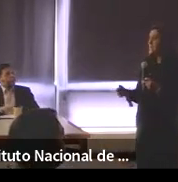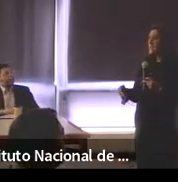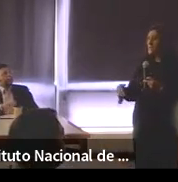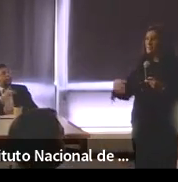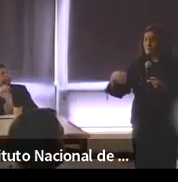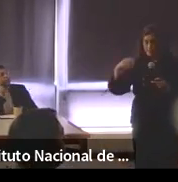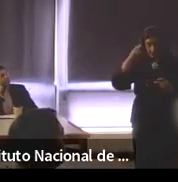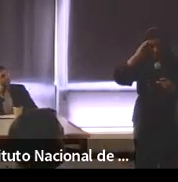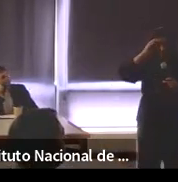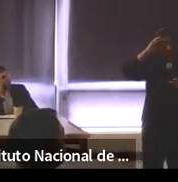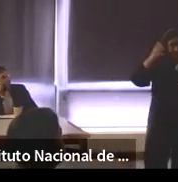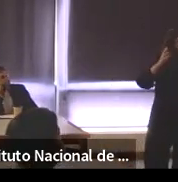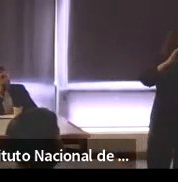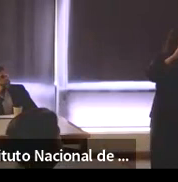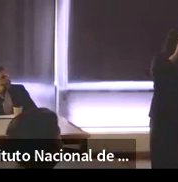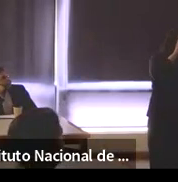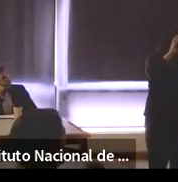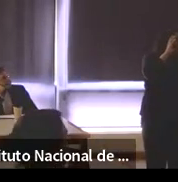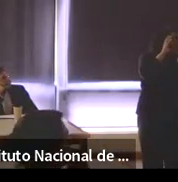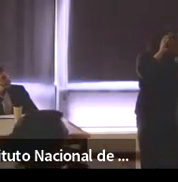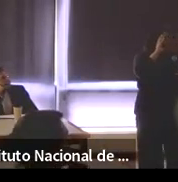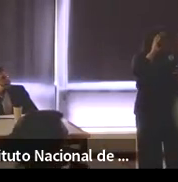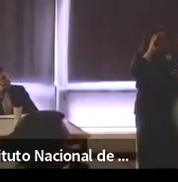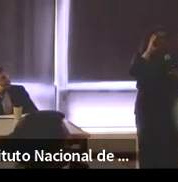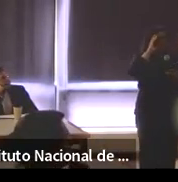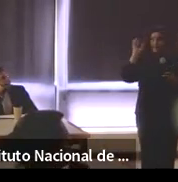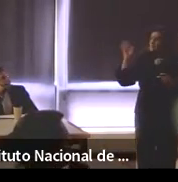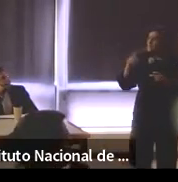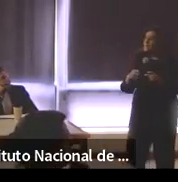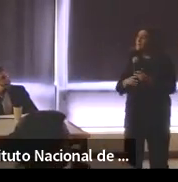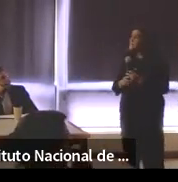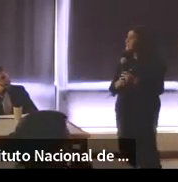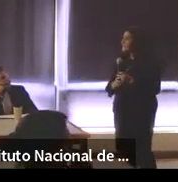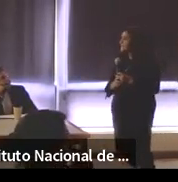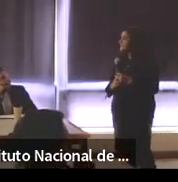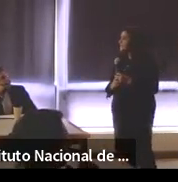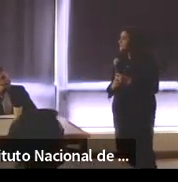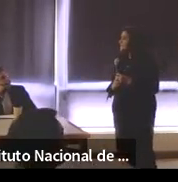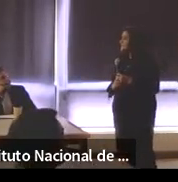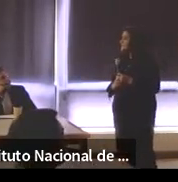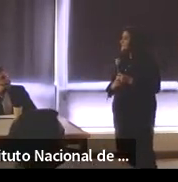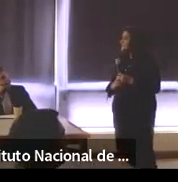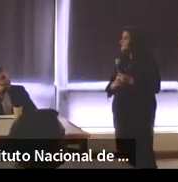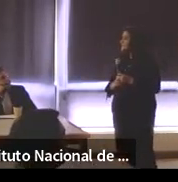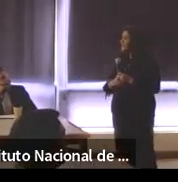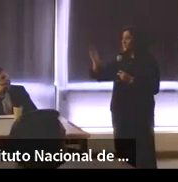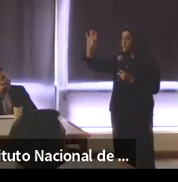ideas se trata de respetar las ideas